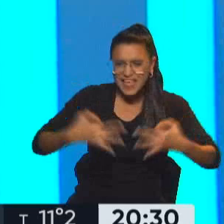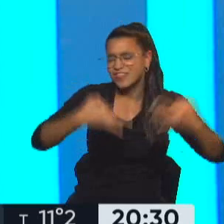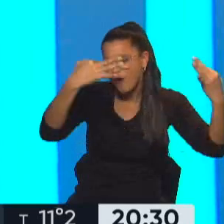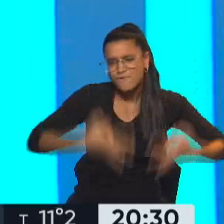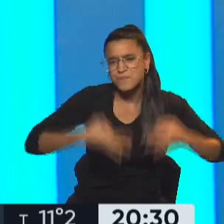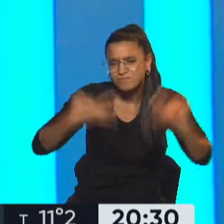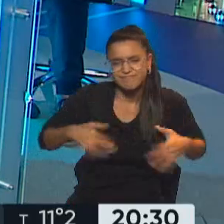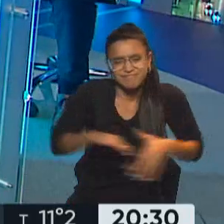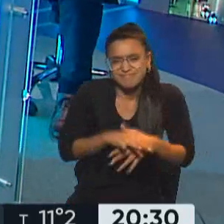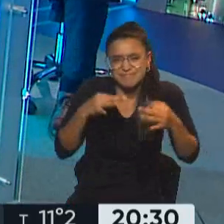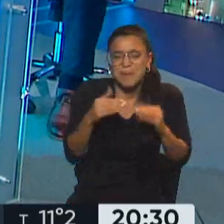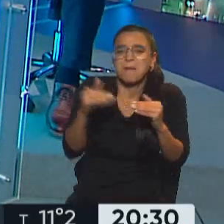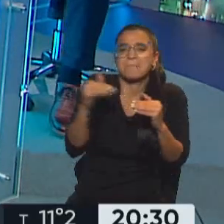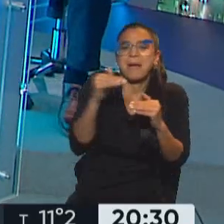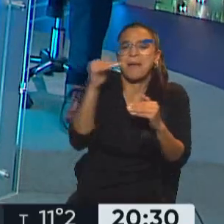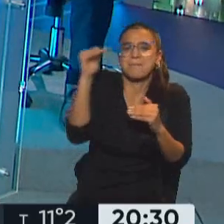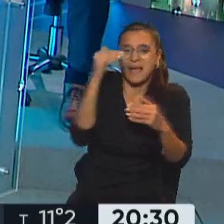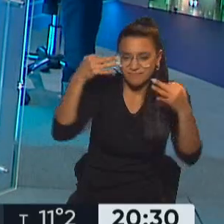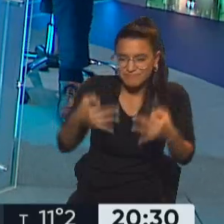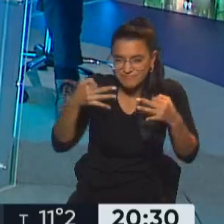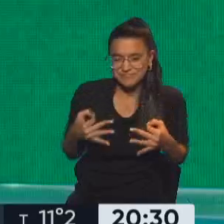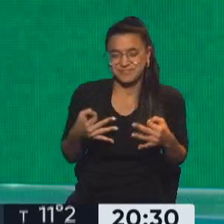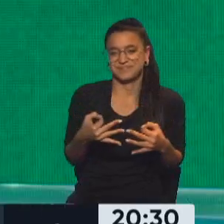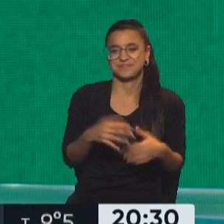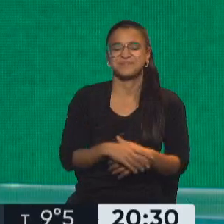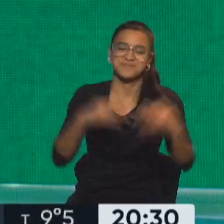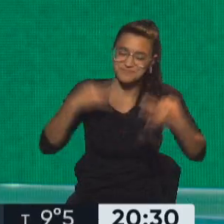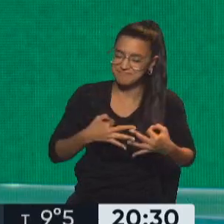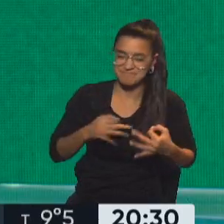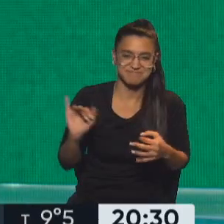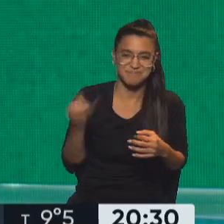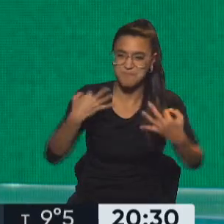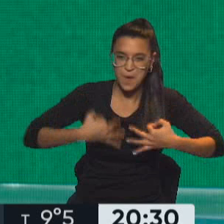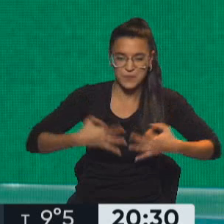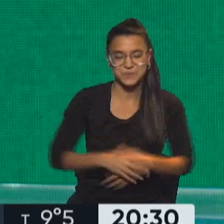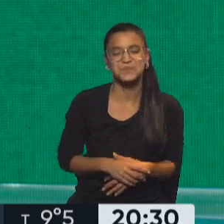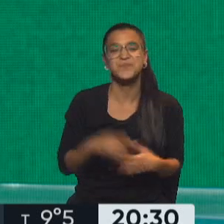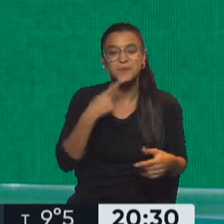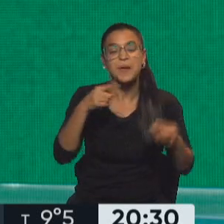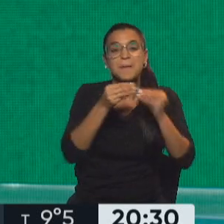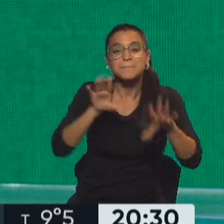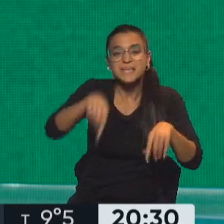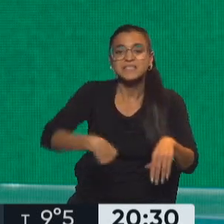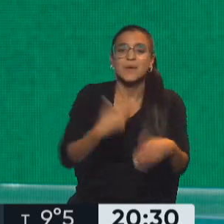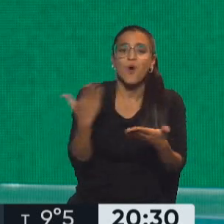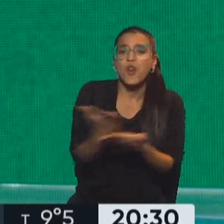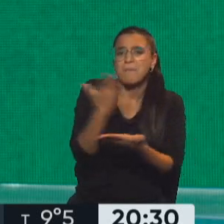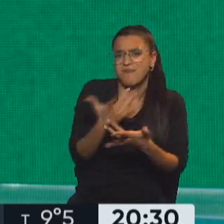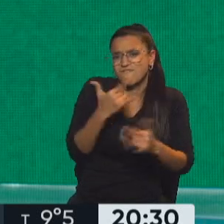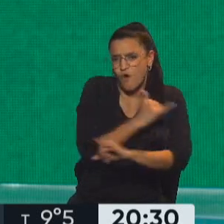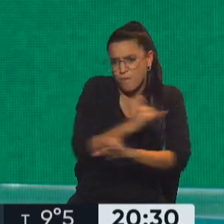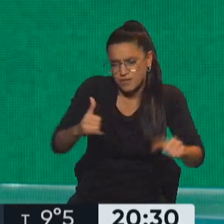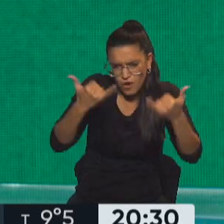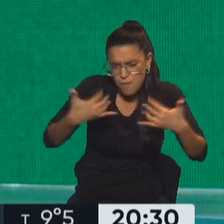Fantástico, sigamos con Tenés que ir más arriba, tenés que ir un poquito más arriba. Si Extraordinario. Extraordinario. Extraordinario. Bueno, vamos a comenzar con el repaso de la... Hay información, por